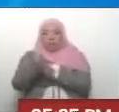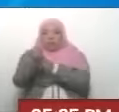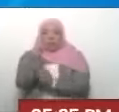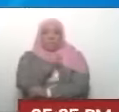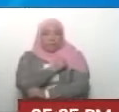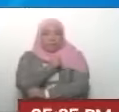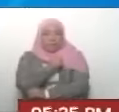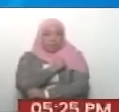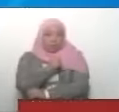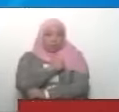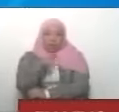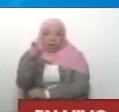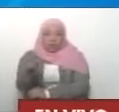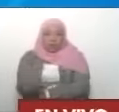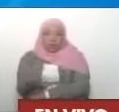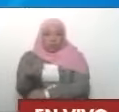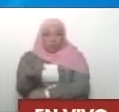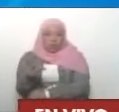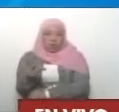miedo a Robert Serra.